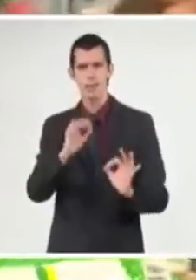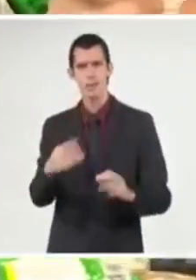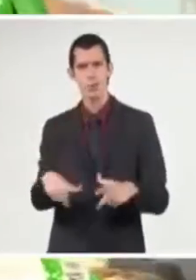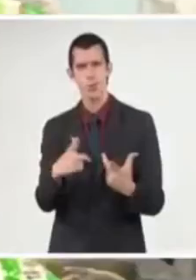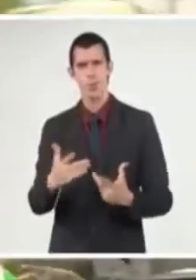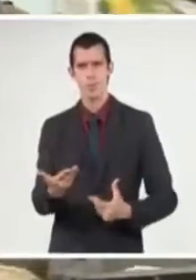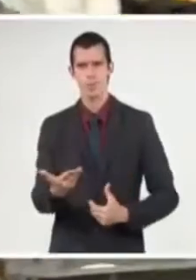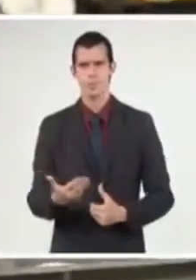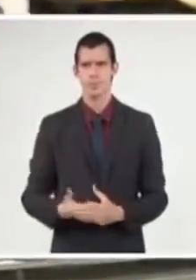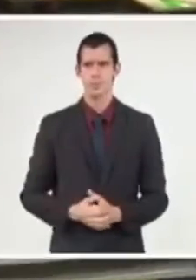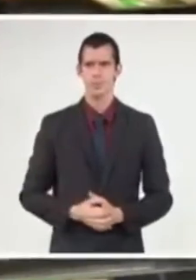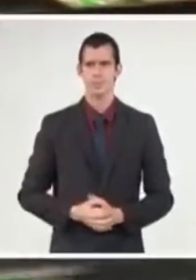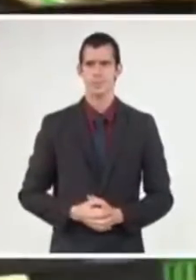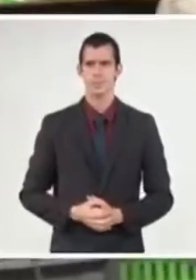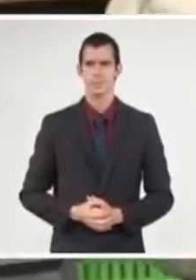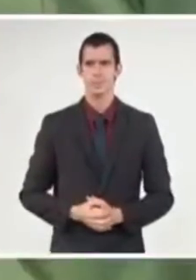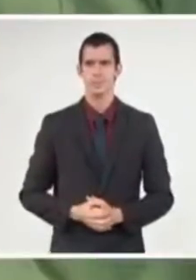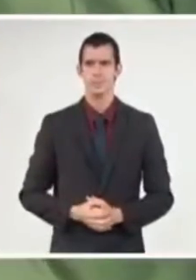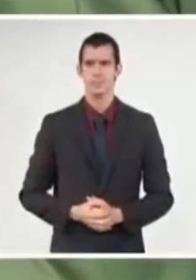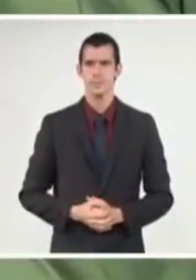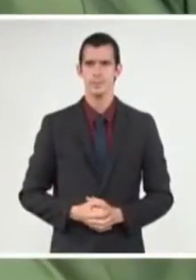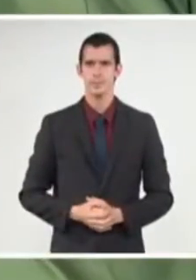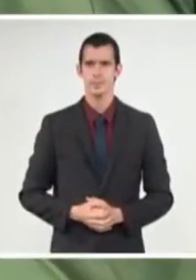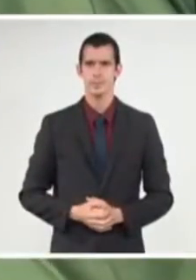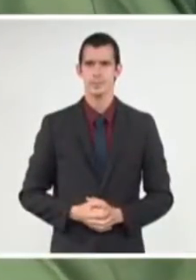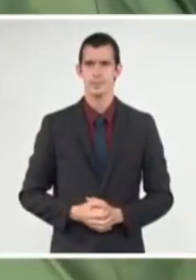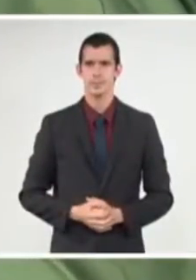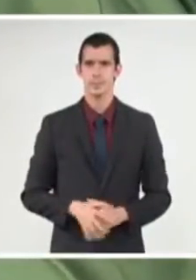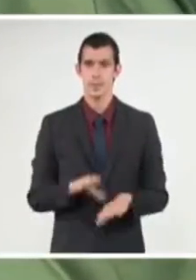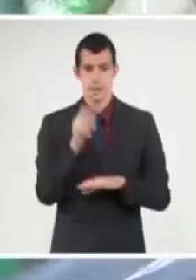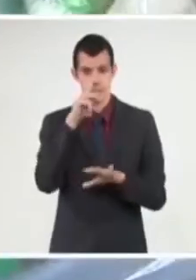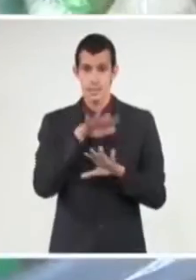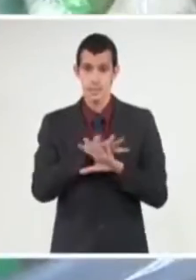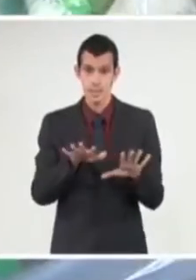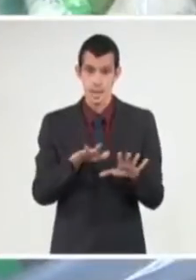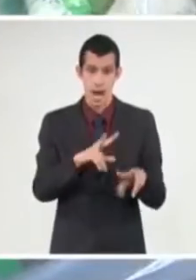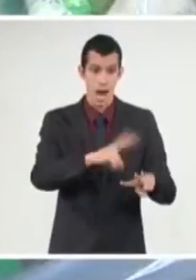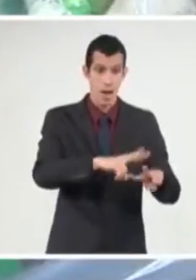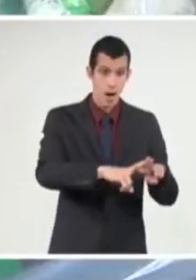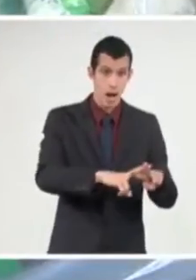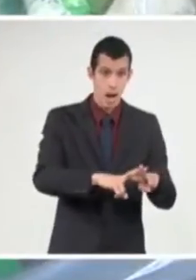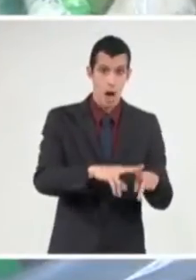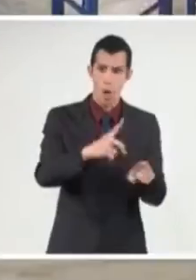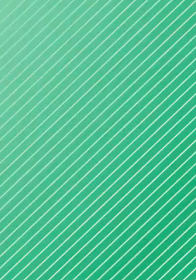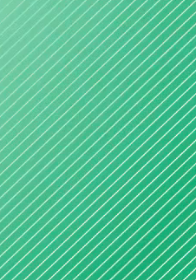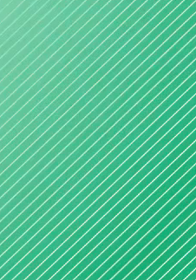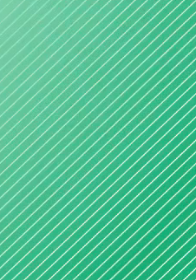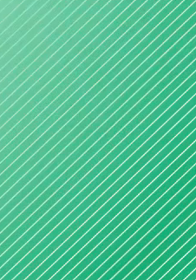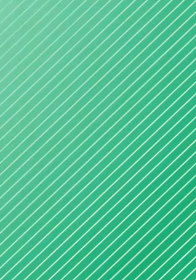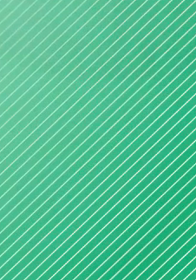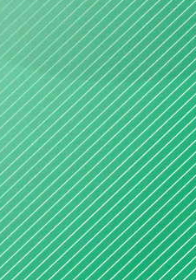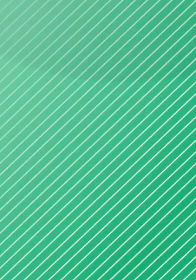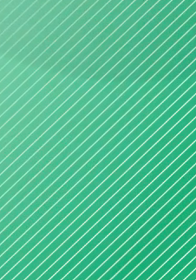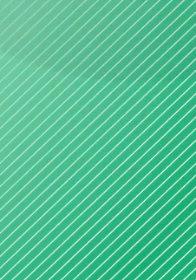irán distribuyendo de manera gratuita por las provincias que aún no reciben este módulo de alimentos.